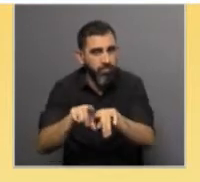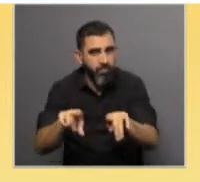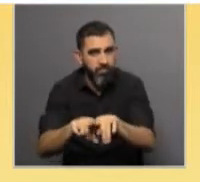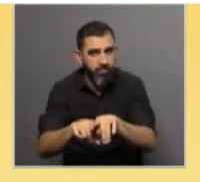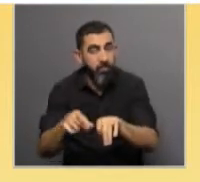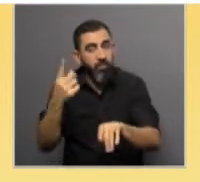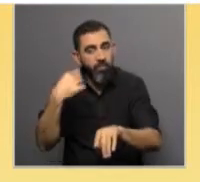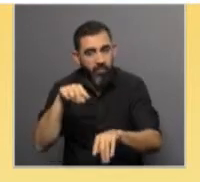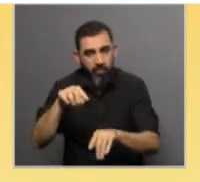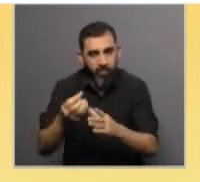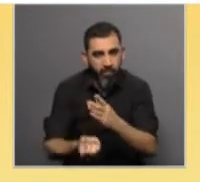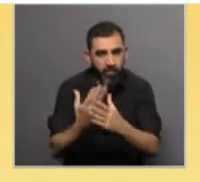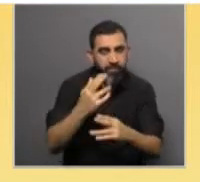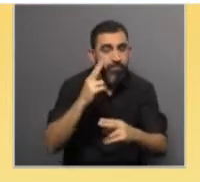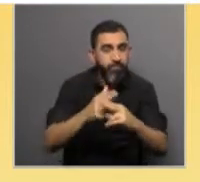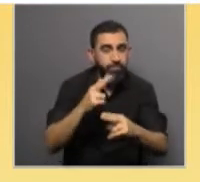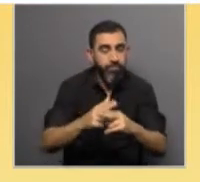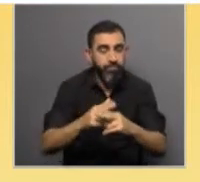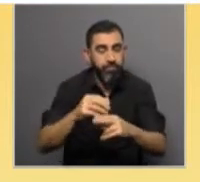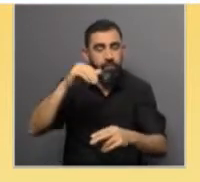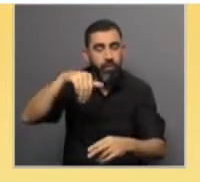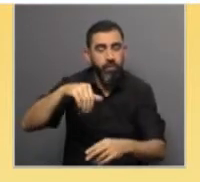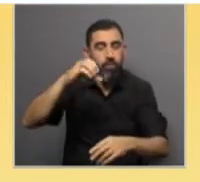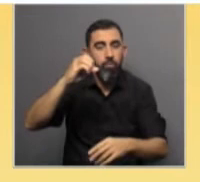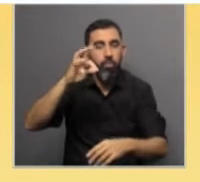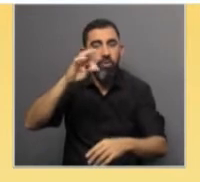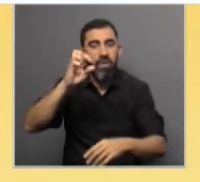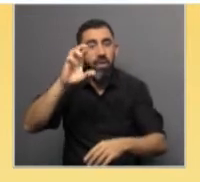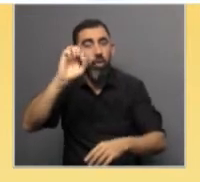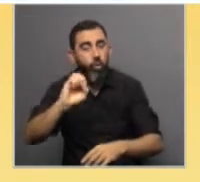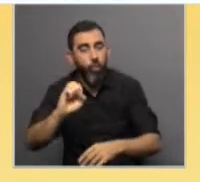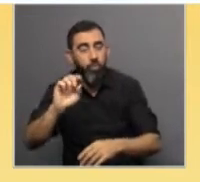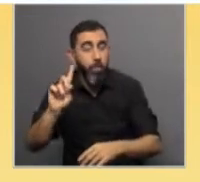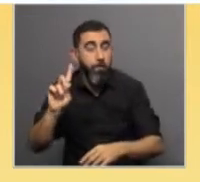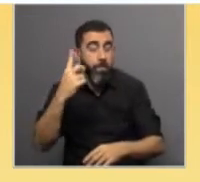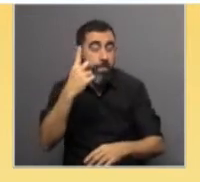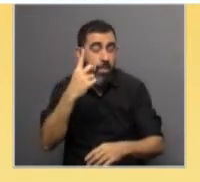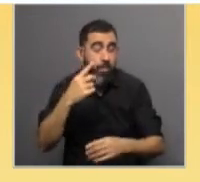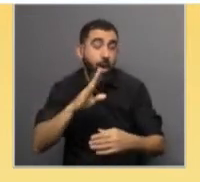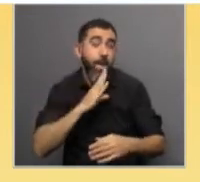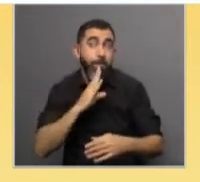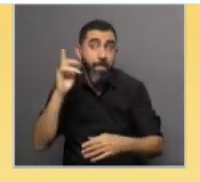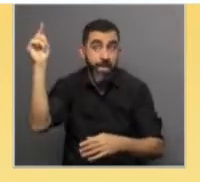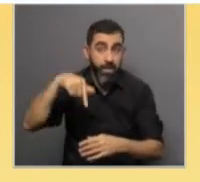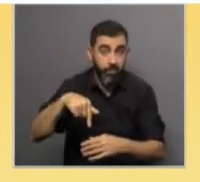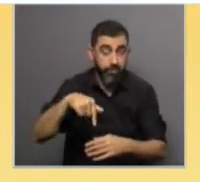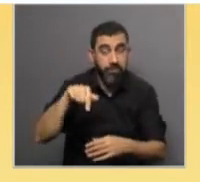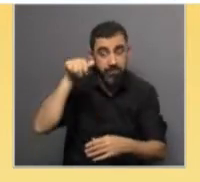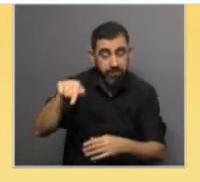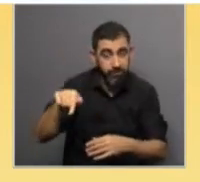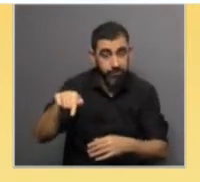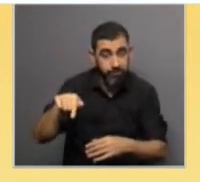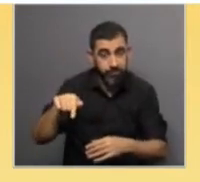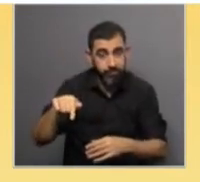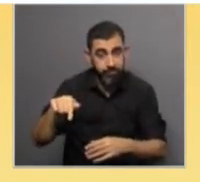Entonces, ese modelo, llamado el modelo Clovis First por los americanos, es